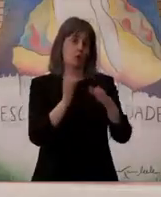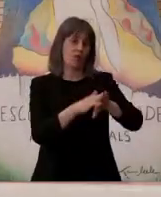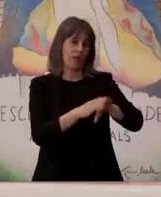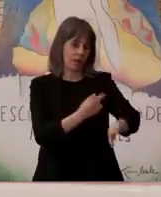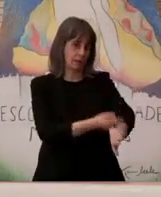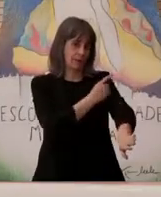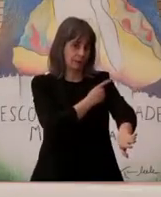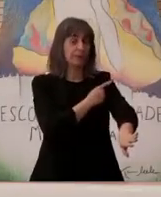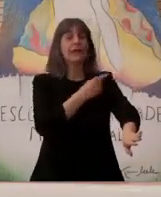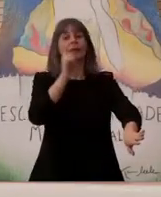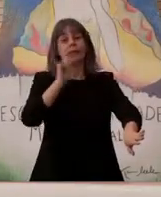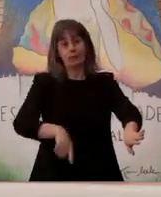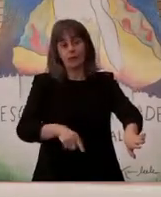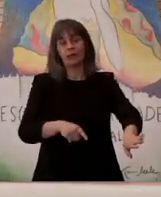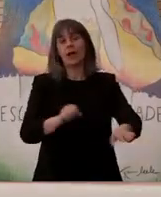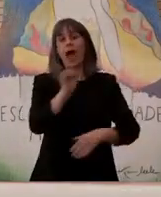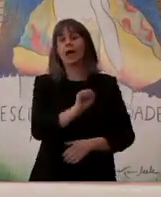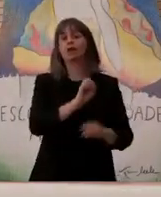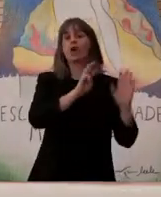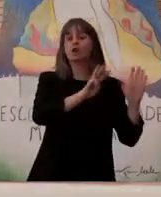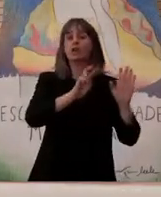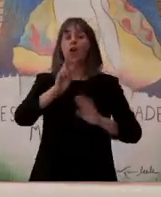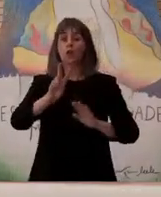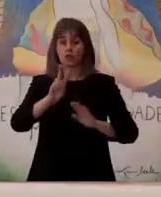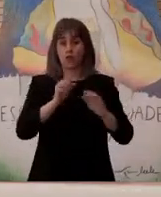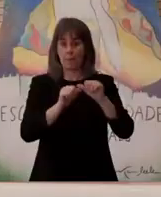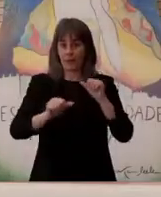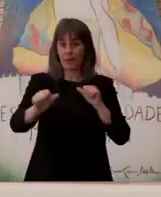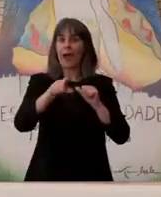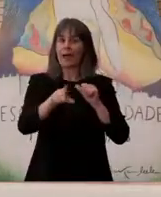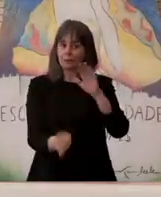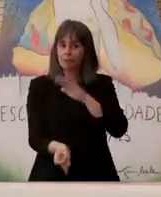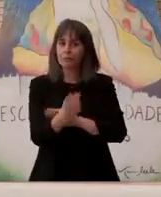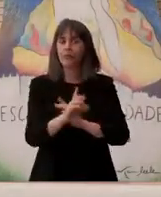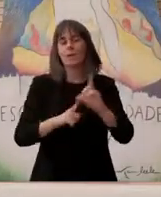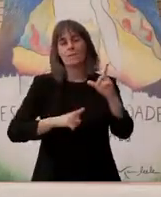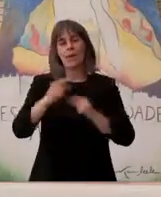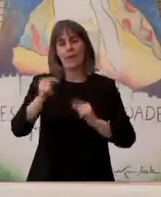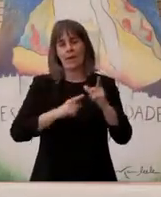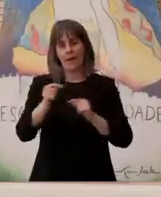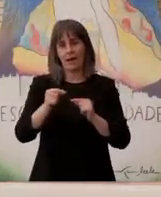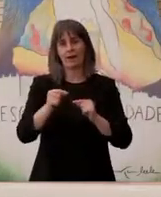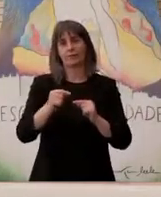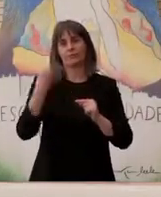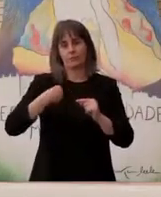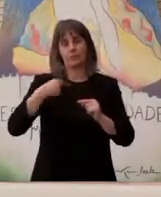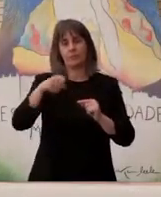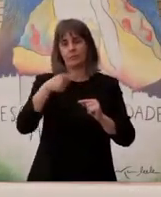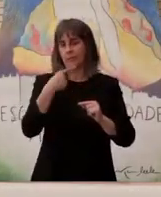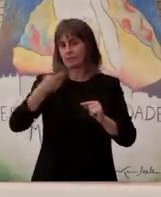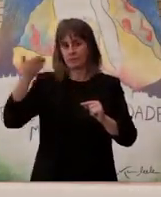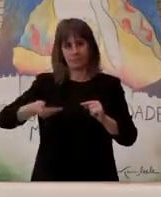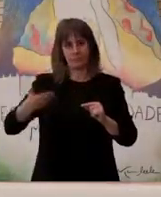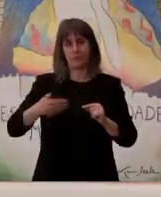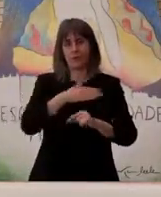cuando nace o bueno cuando se reorganiza o nuevo bloque nacionalista Gallego de que gobernó fundamental esto también fue un aprendizaje